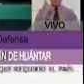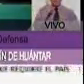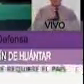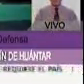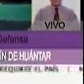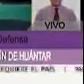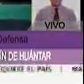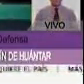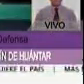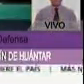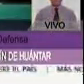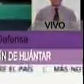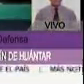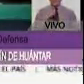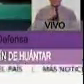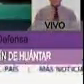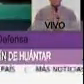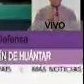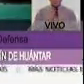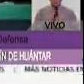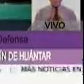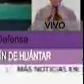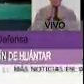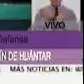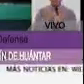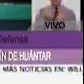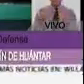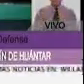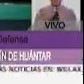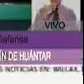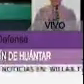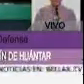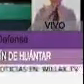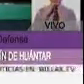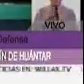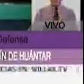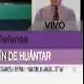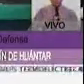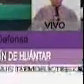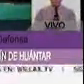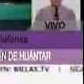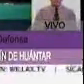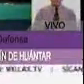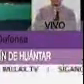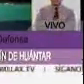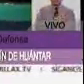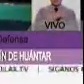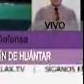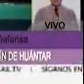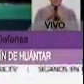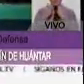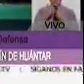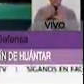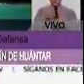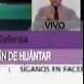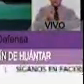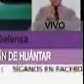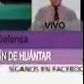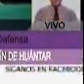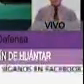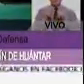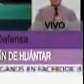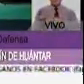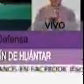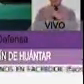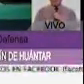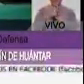en detectar las graves omisiones en las que se había incurrido en